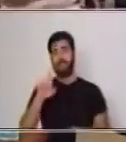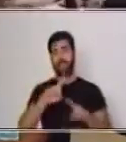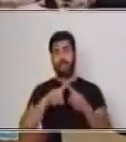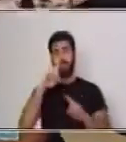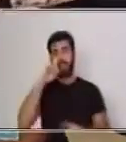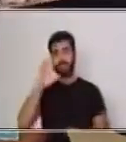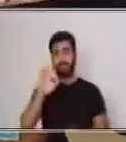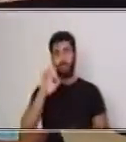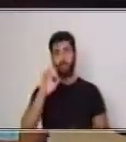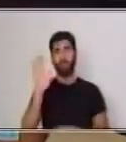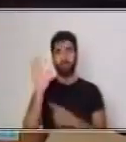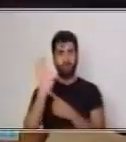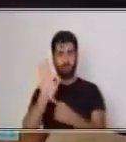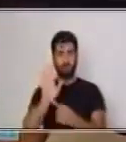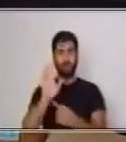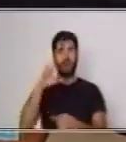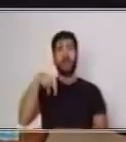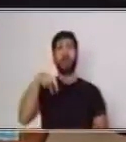paralelo.